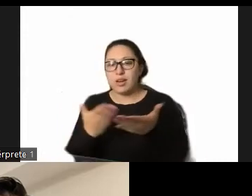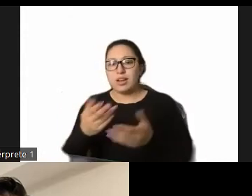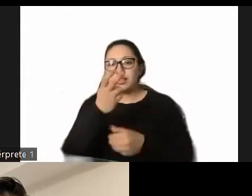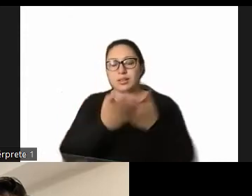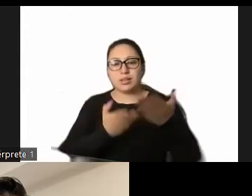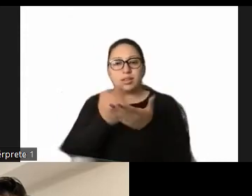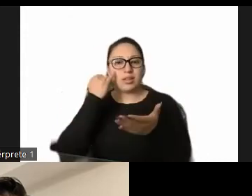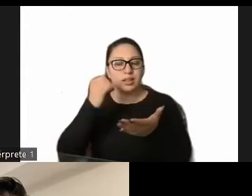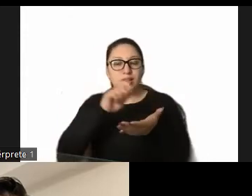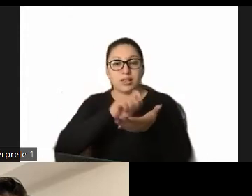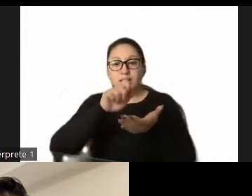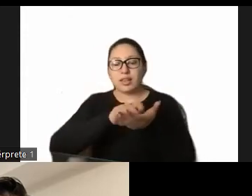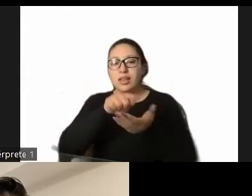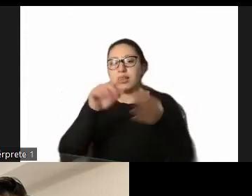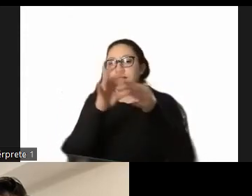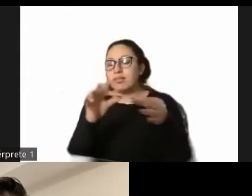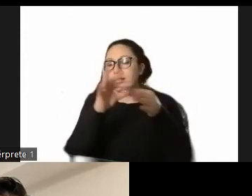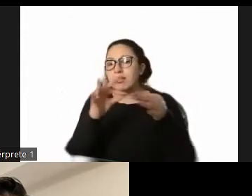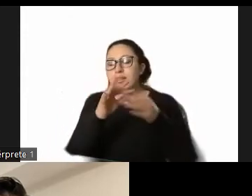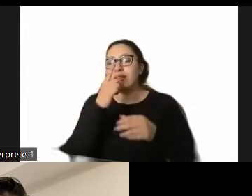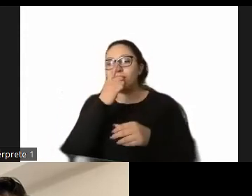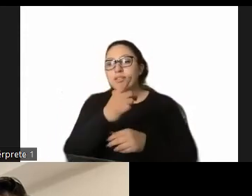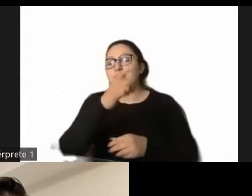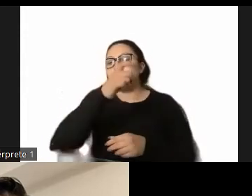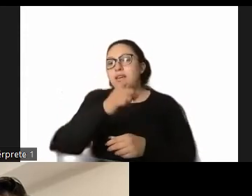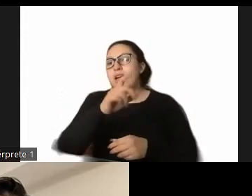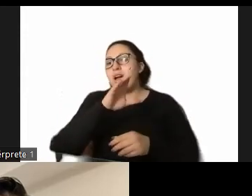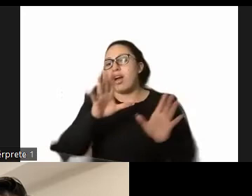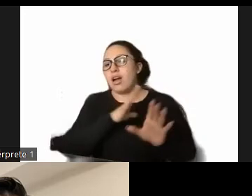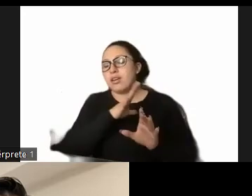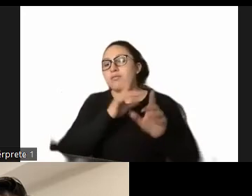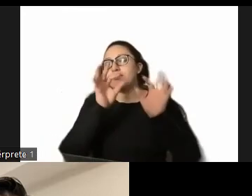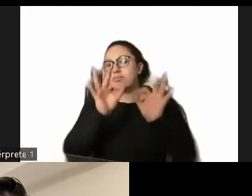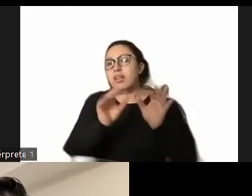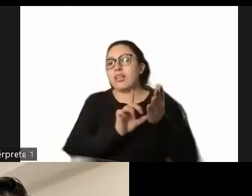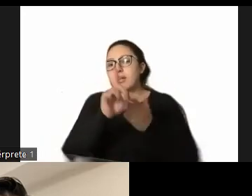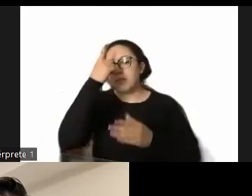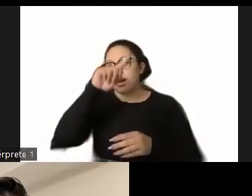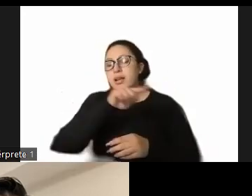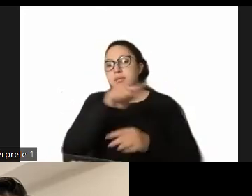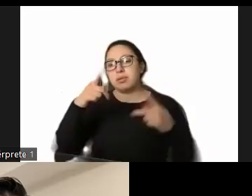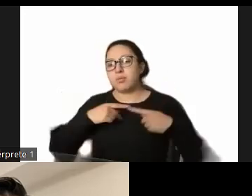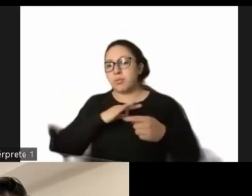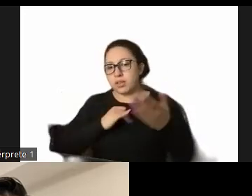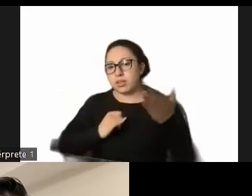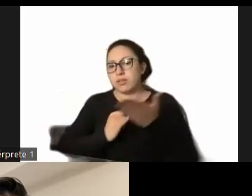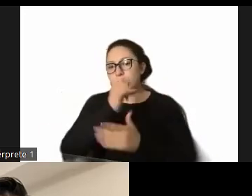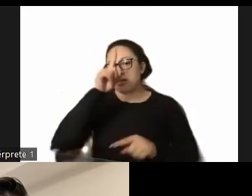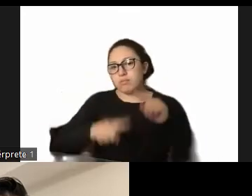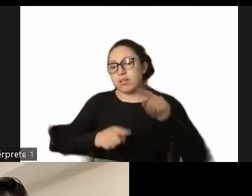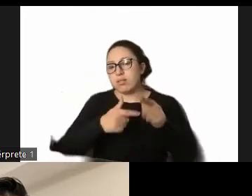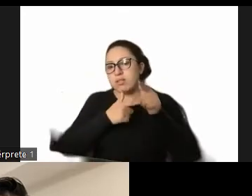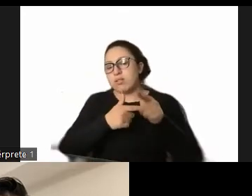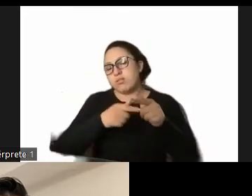parte relativa a el derecho a la interrupción del embarazo de las mujeres. Entonces,